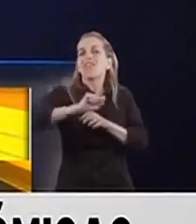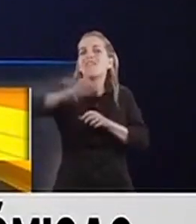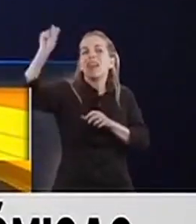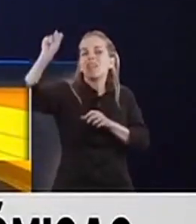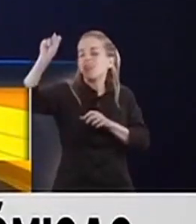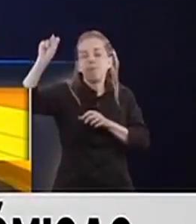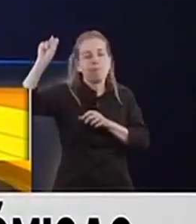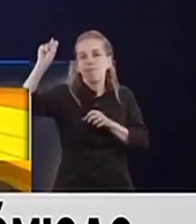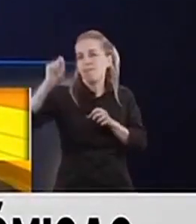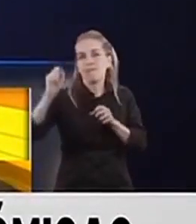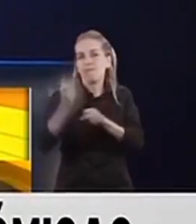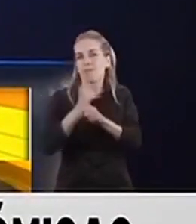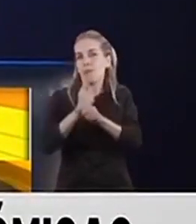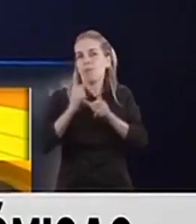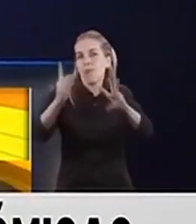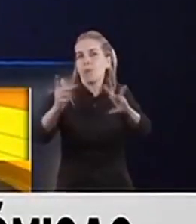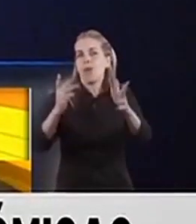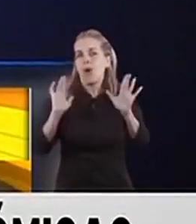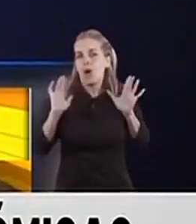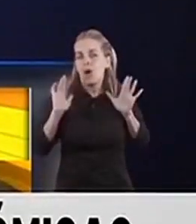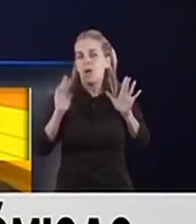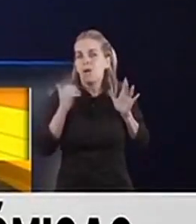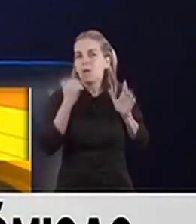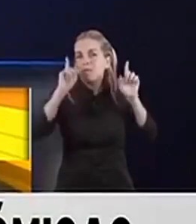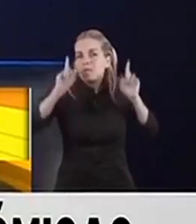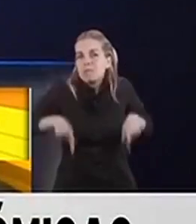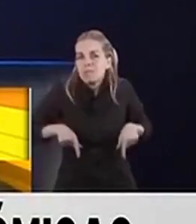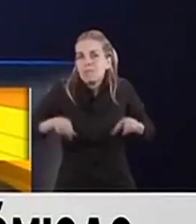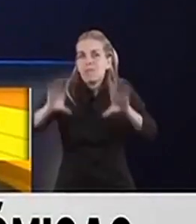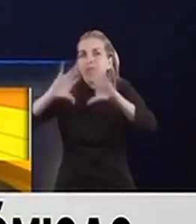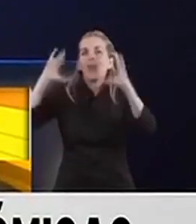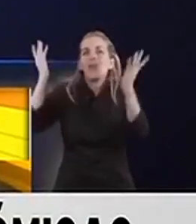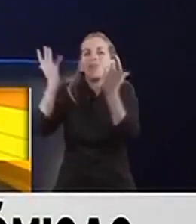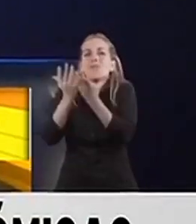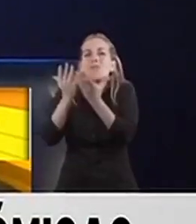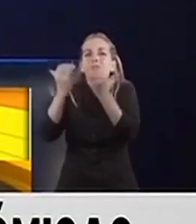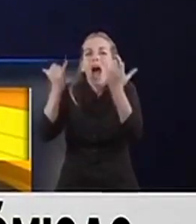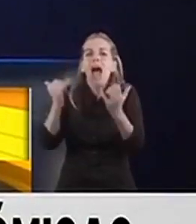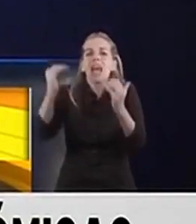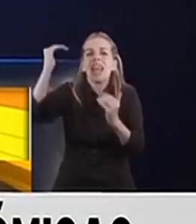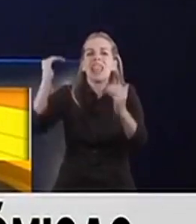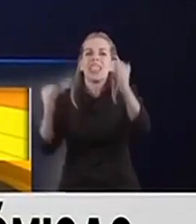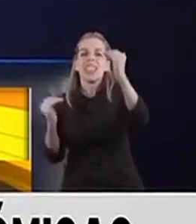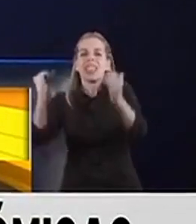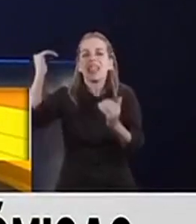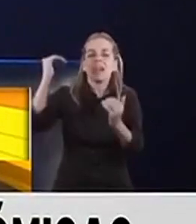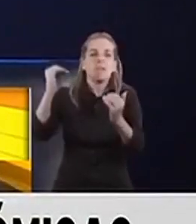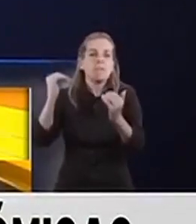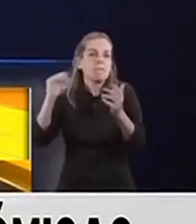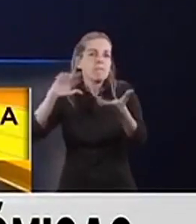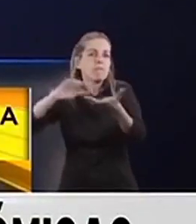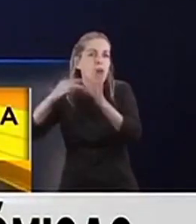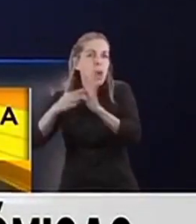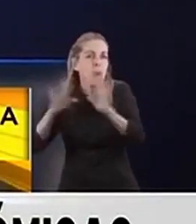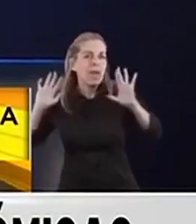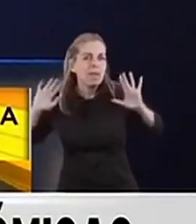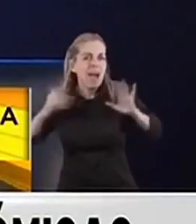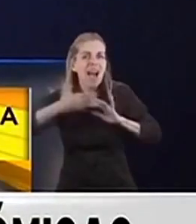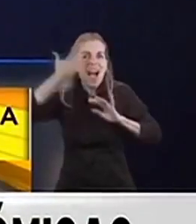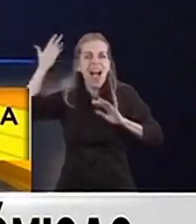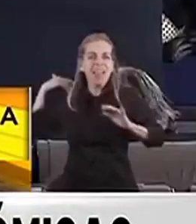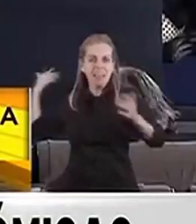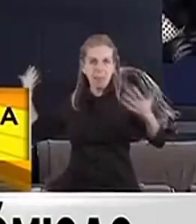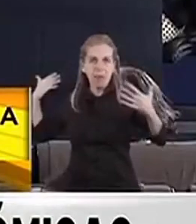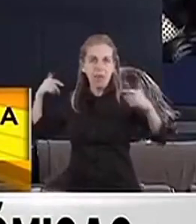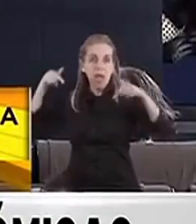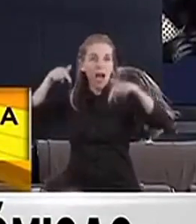a la carnicería y ese es el problema de los argentinos esto tal vez sea para más este mayor vuelo para que lo analicen